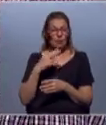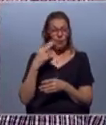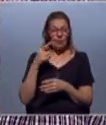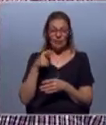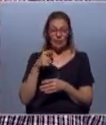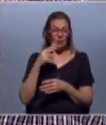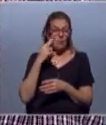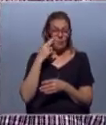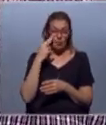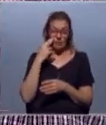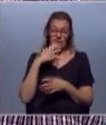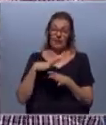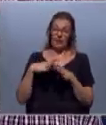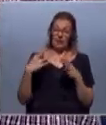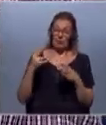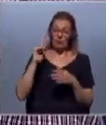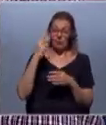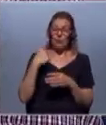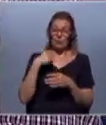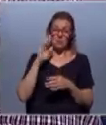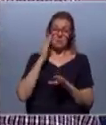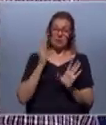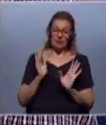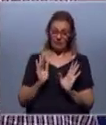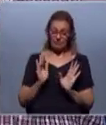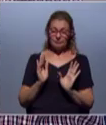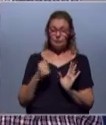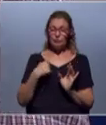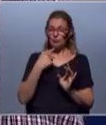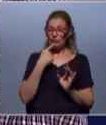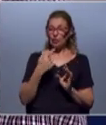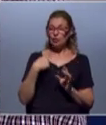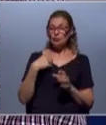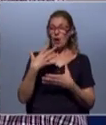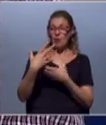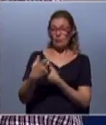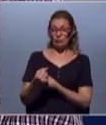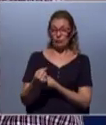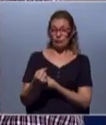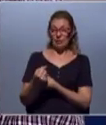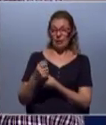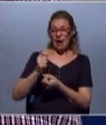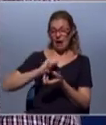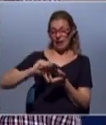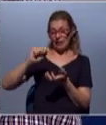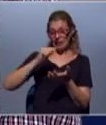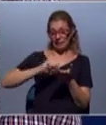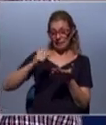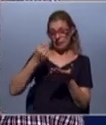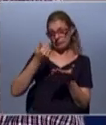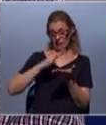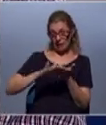gran daño el uruguay es lo que a mí me parece y dije bueno yo los ayudo a hacerlo de forma